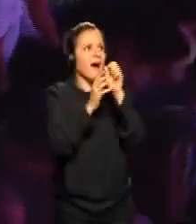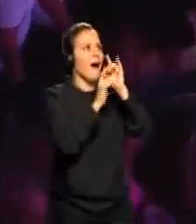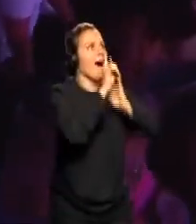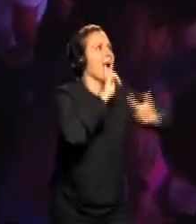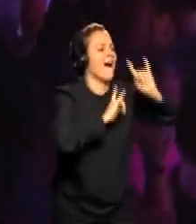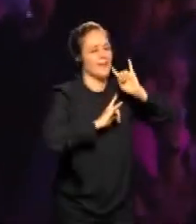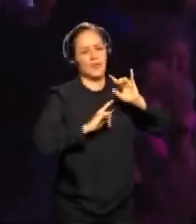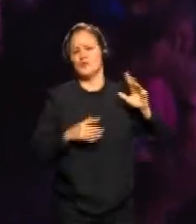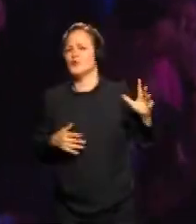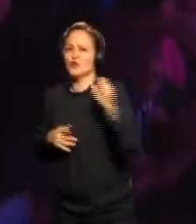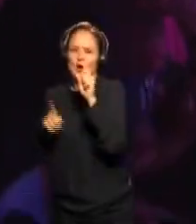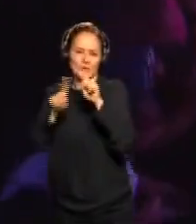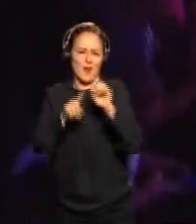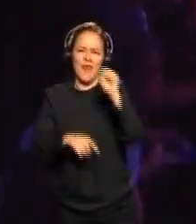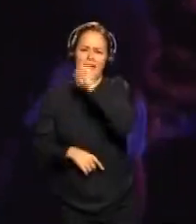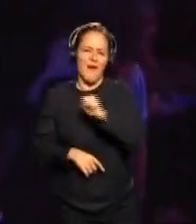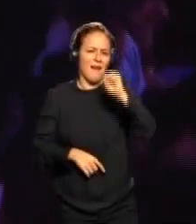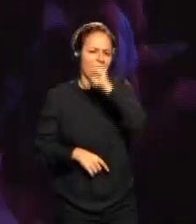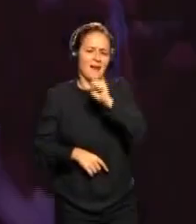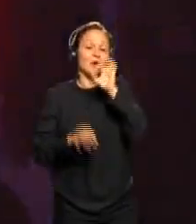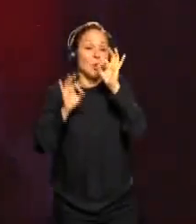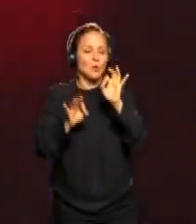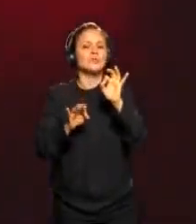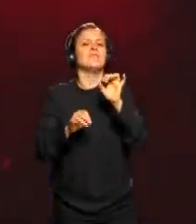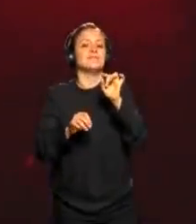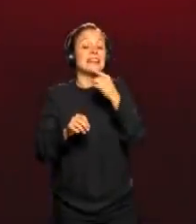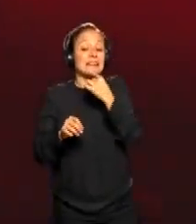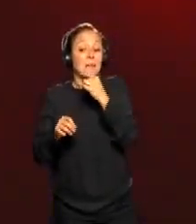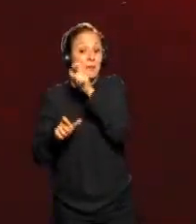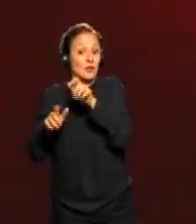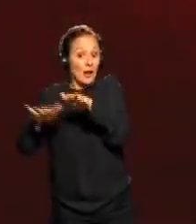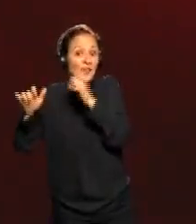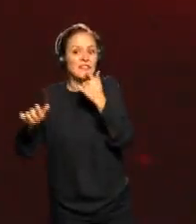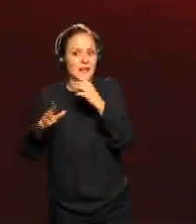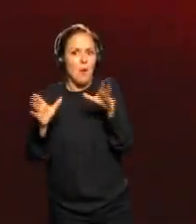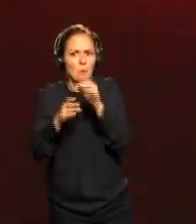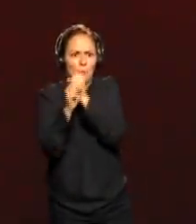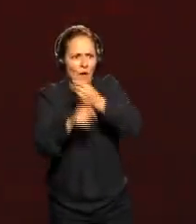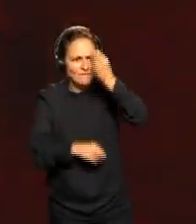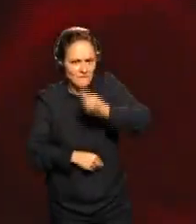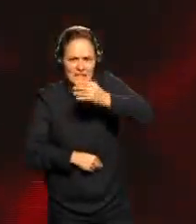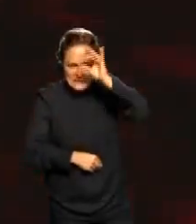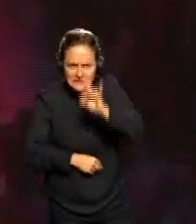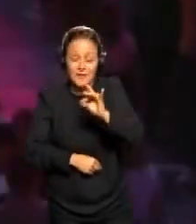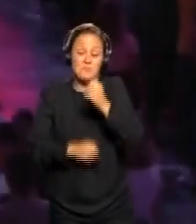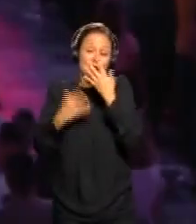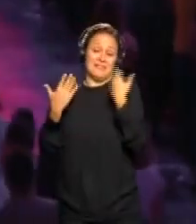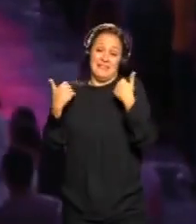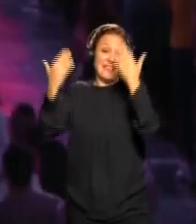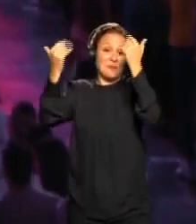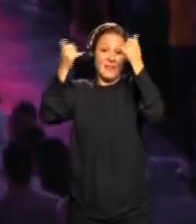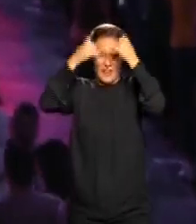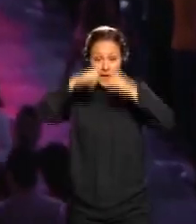uno con el coro. De esto sí que es un pedazo murga, nos hemos reído. Se despiden Diablos Locos con la